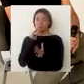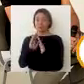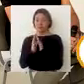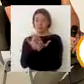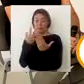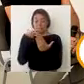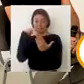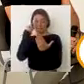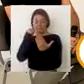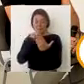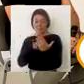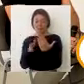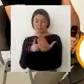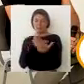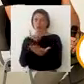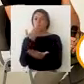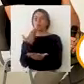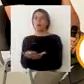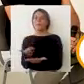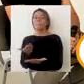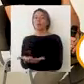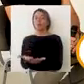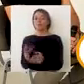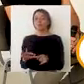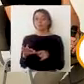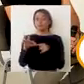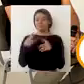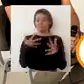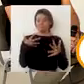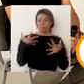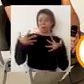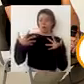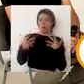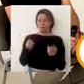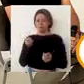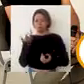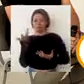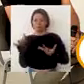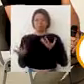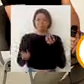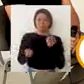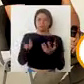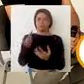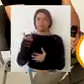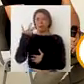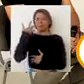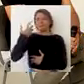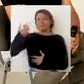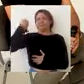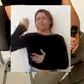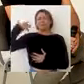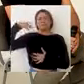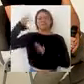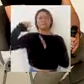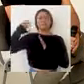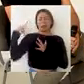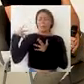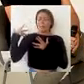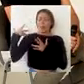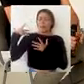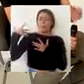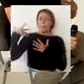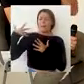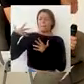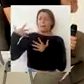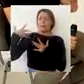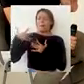lectora, una propuesta también expresiva que lleva mucho tiempo con nosotros, ¿sí? Registros del cómic,